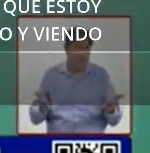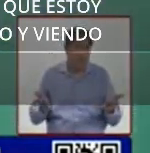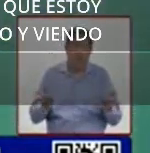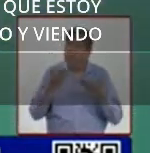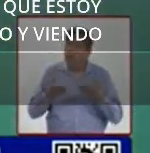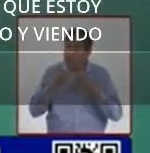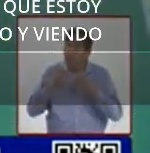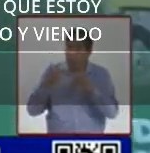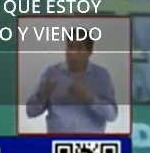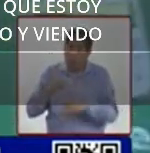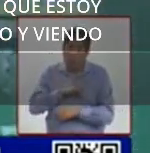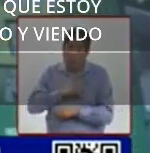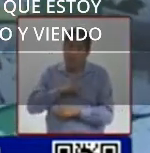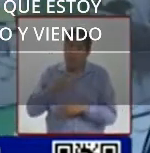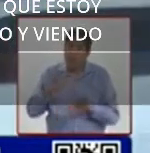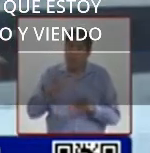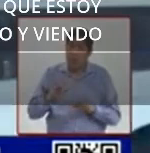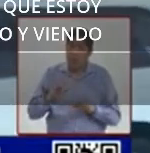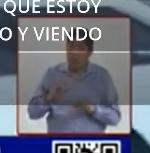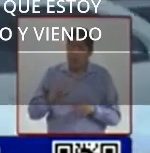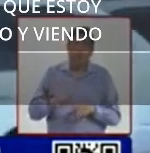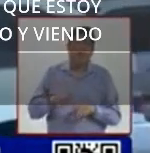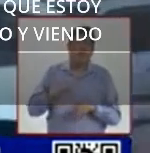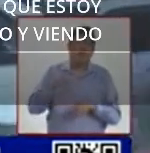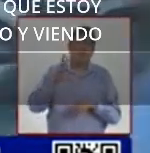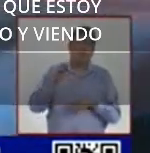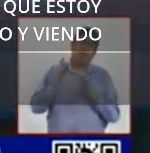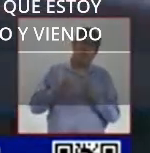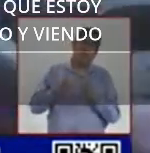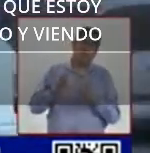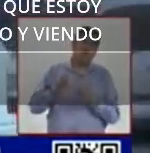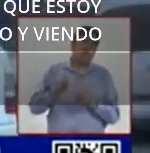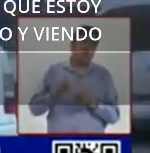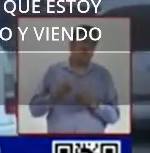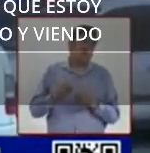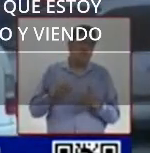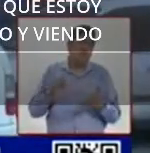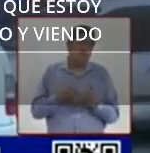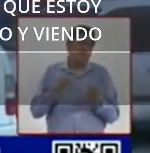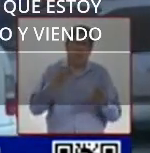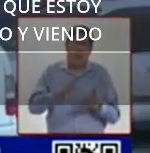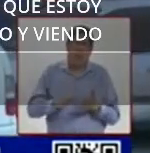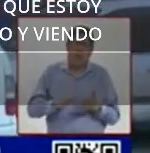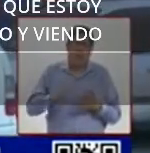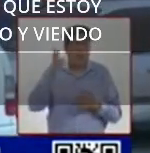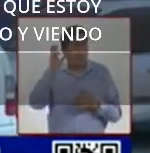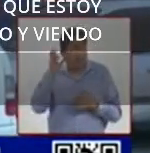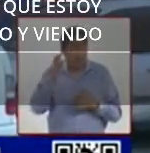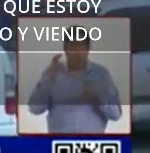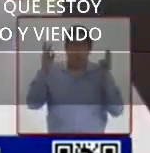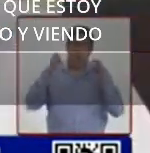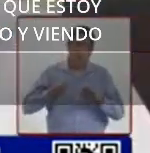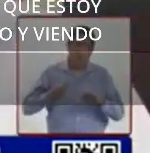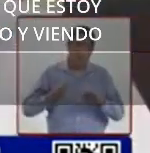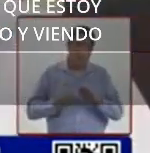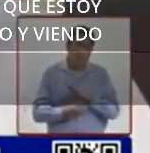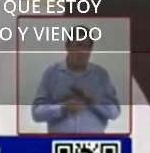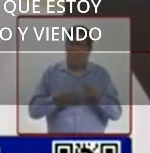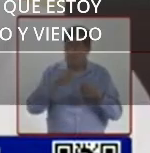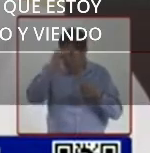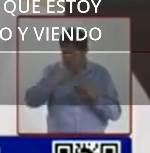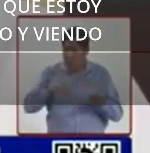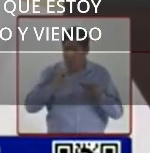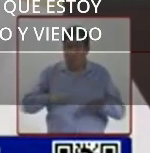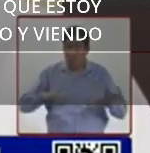una denuncia también en la FELCB sentada. Creemos que no corresponde, ¿no? No hay dolo, no hay intención, hemos escuchado que es por corrupción de menores, no